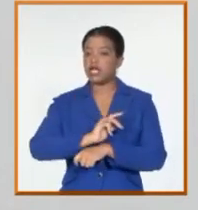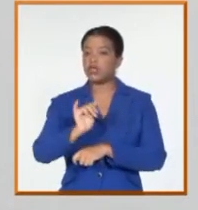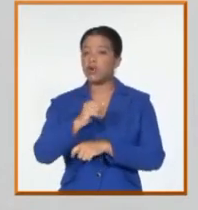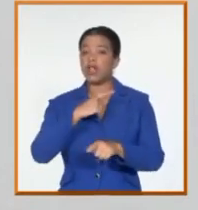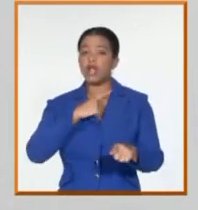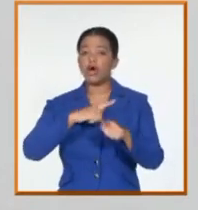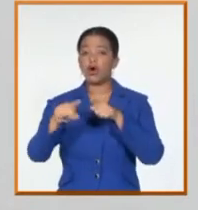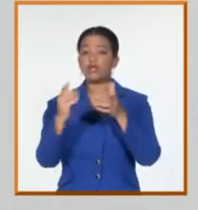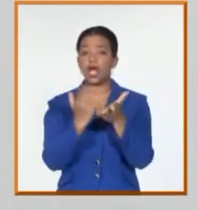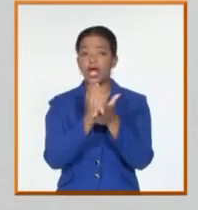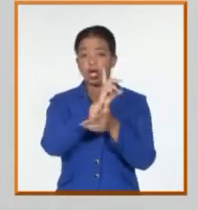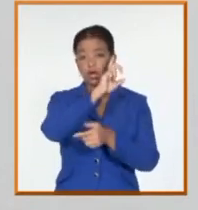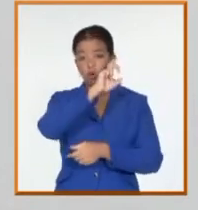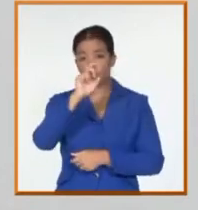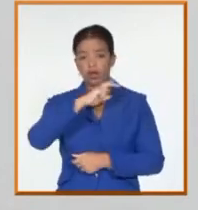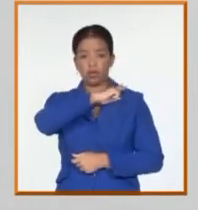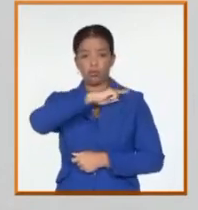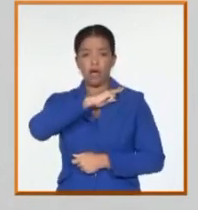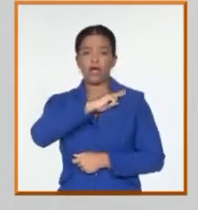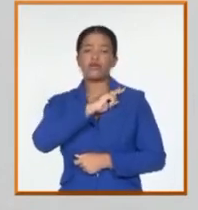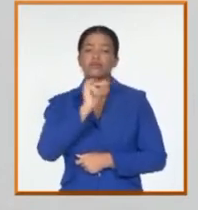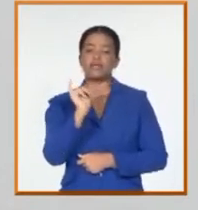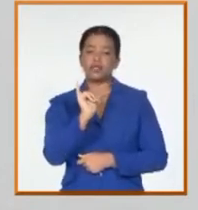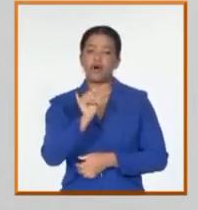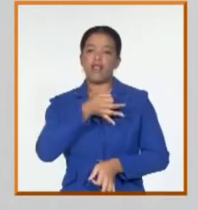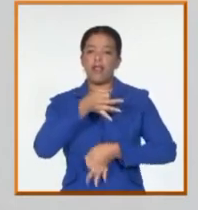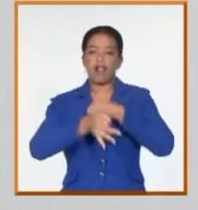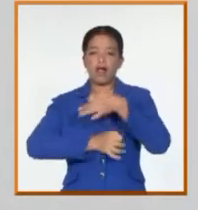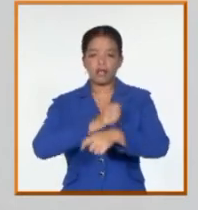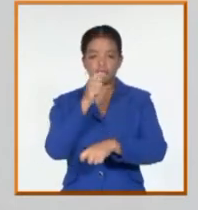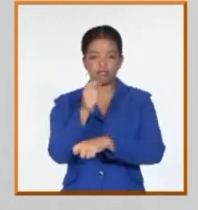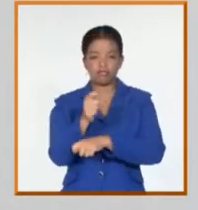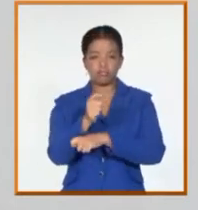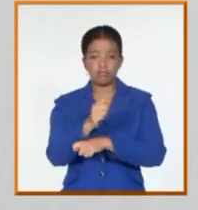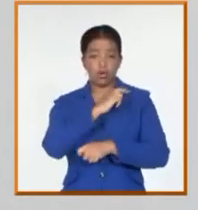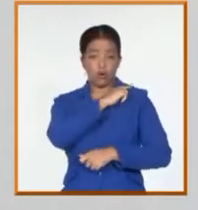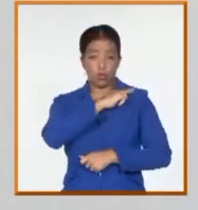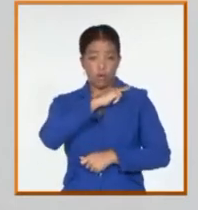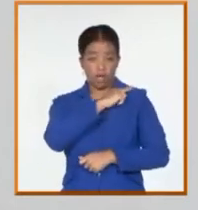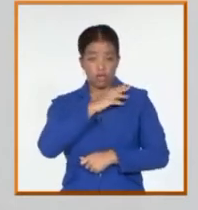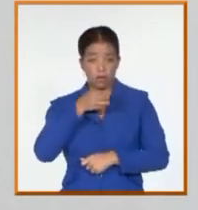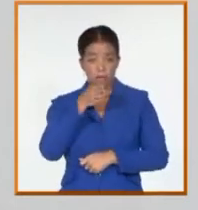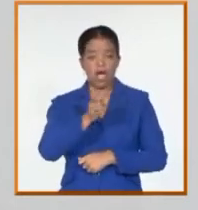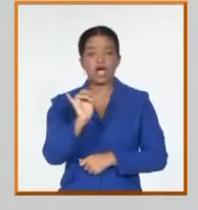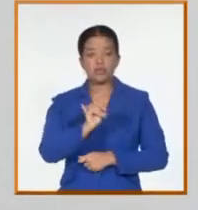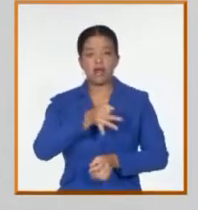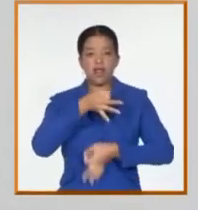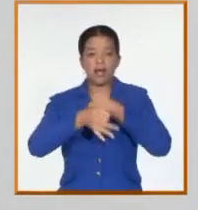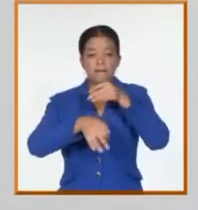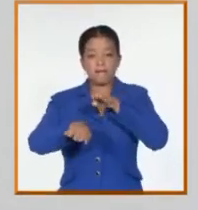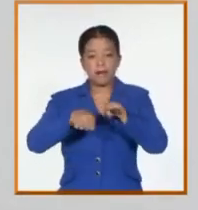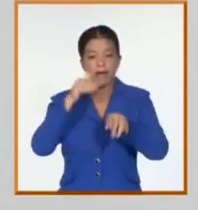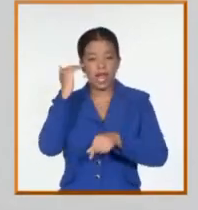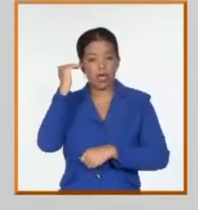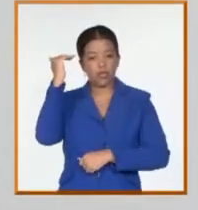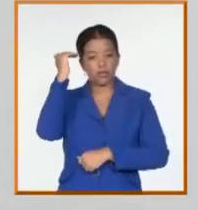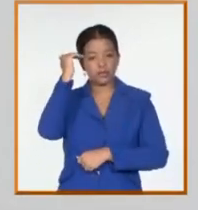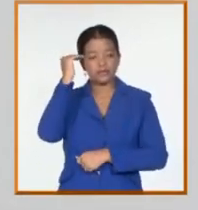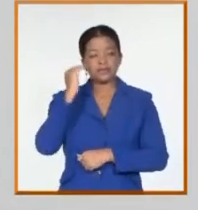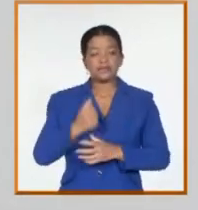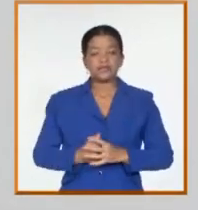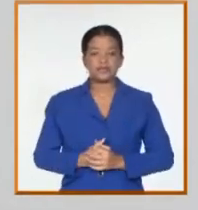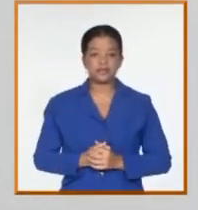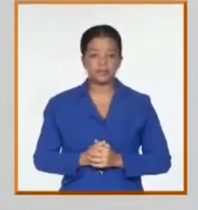ramal nuestra adecuado para para todos los cuadros que se pasan en la cuerda alguna preparación y sobre todo